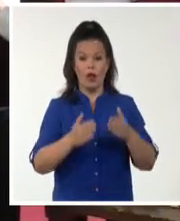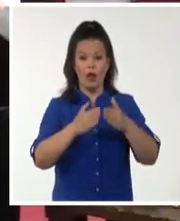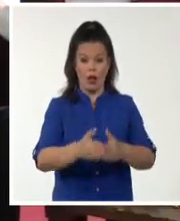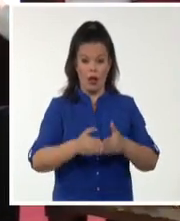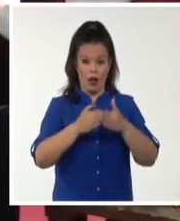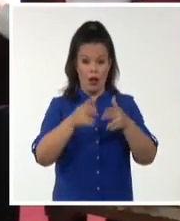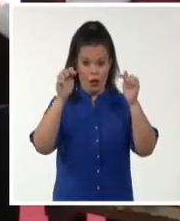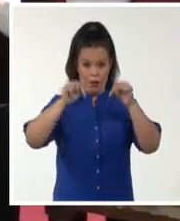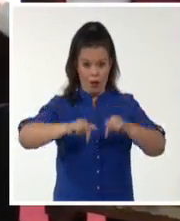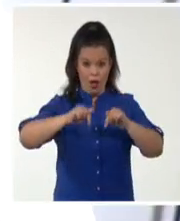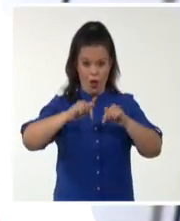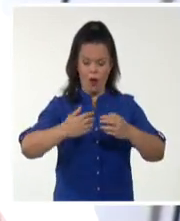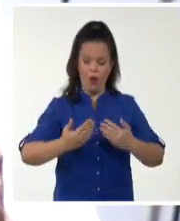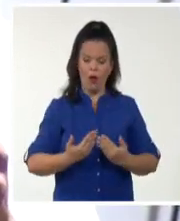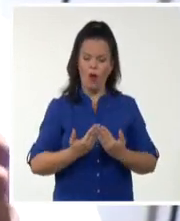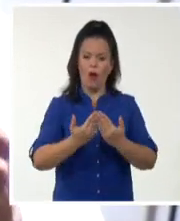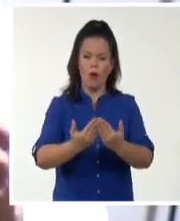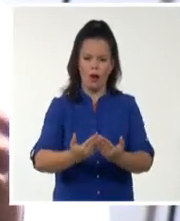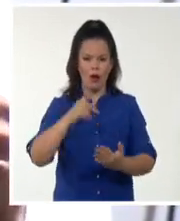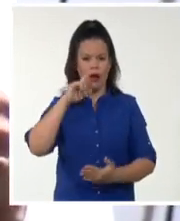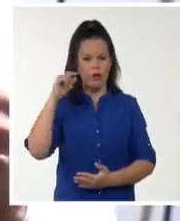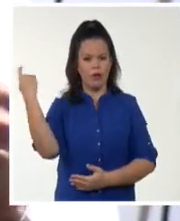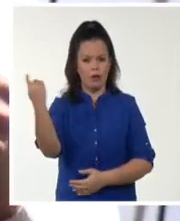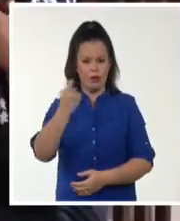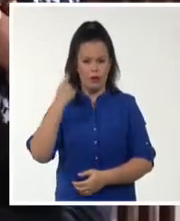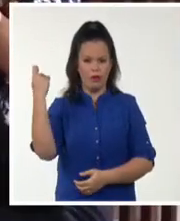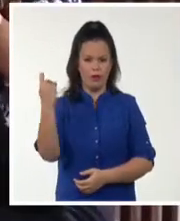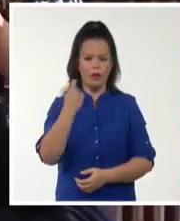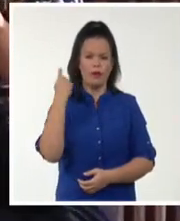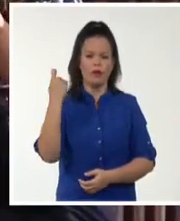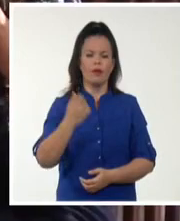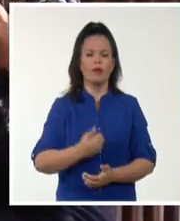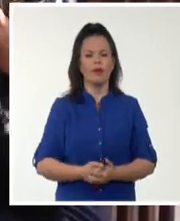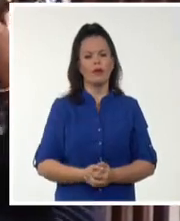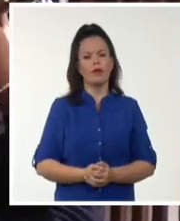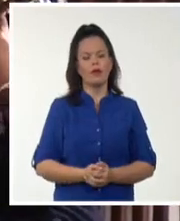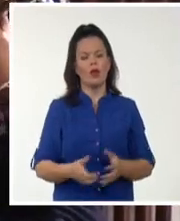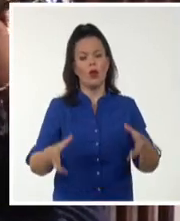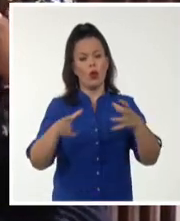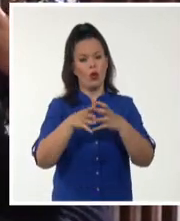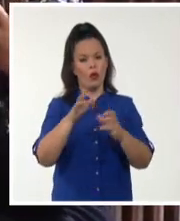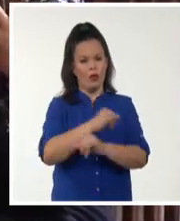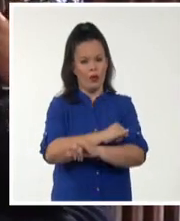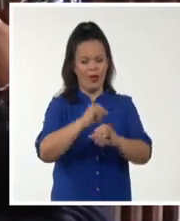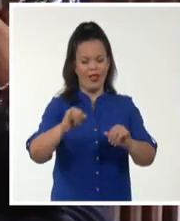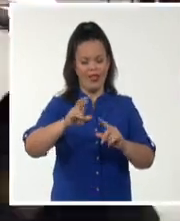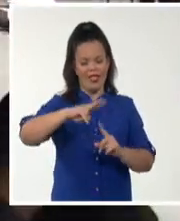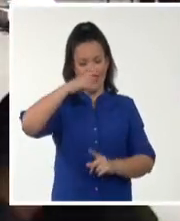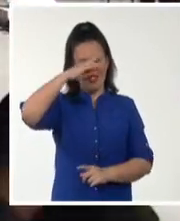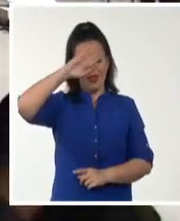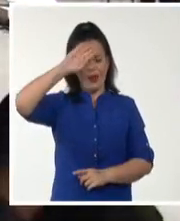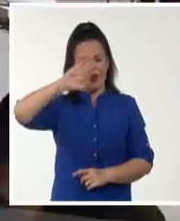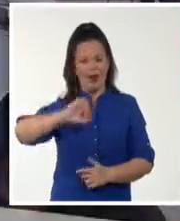hoy profundo y sentido homenaje al padre de la patria. Jorge Luis Ríos, Sistema Informativo de la Televisión Cubana.